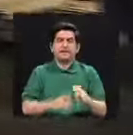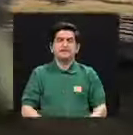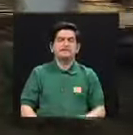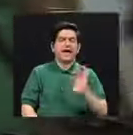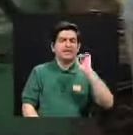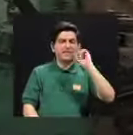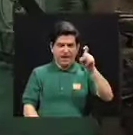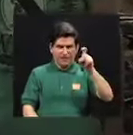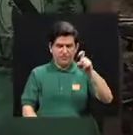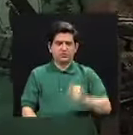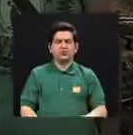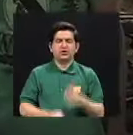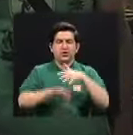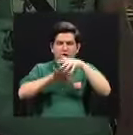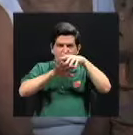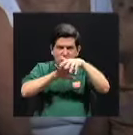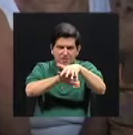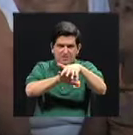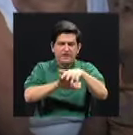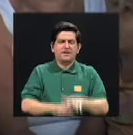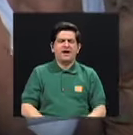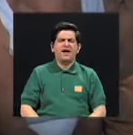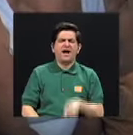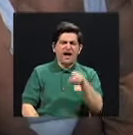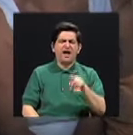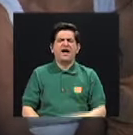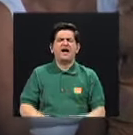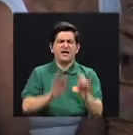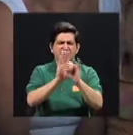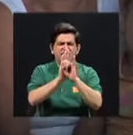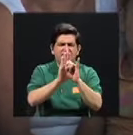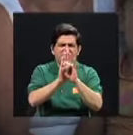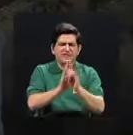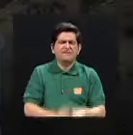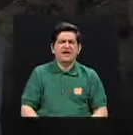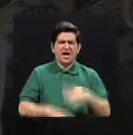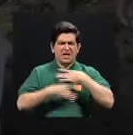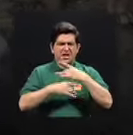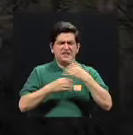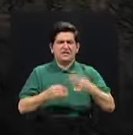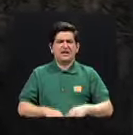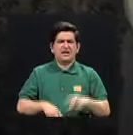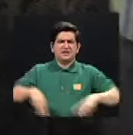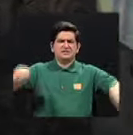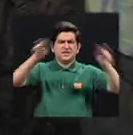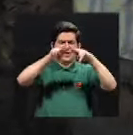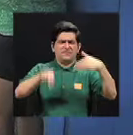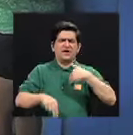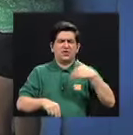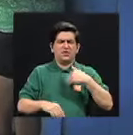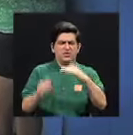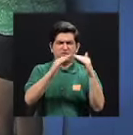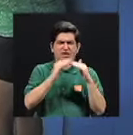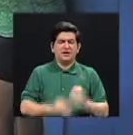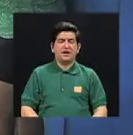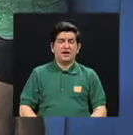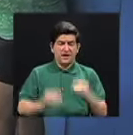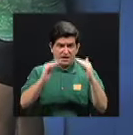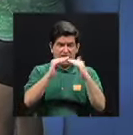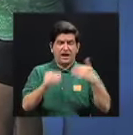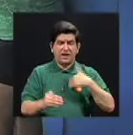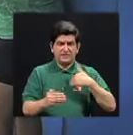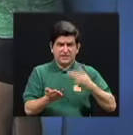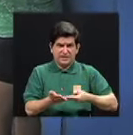con un diagnóstico integral que nos permitiera identificar intereses, necesidades, valores de la comunidad. ¿Cuenta la vivienda con servicio